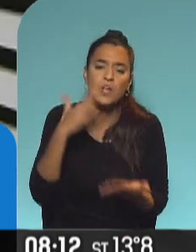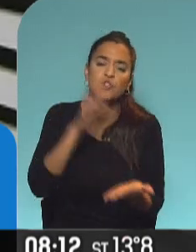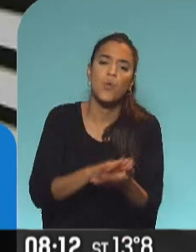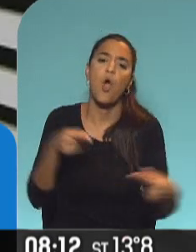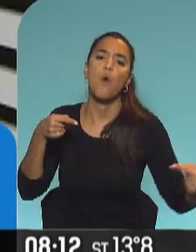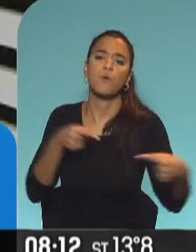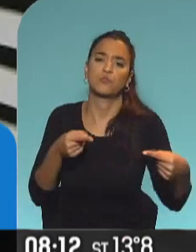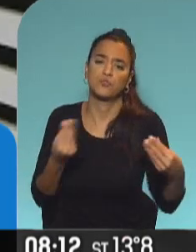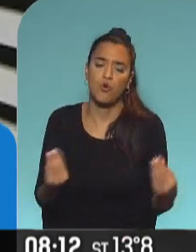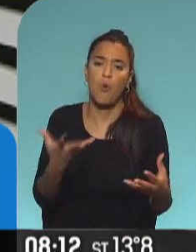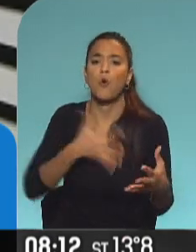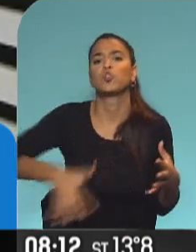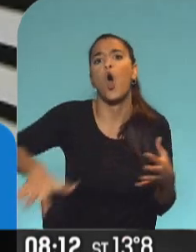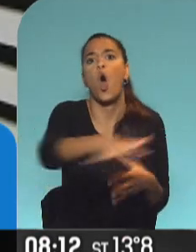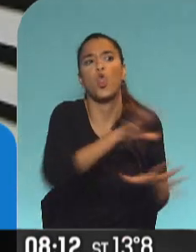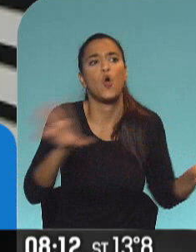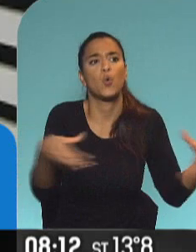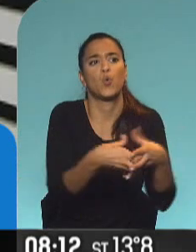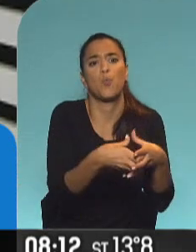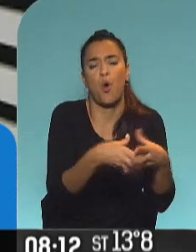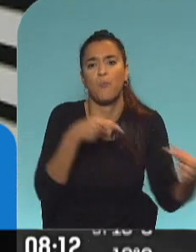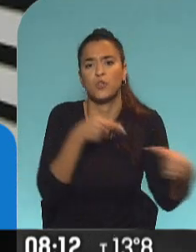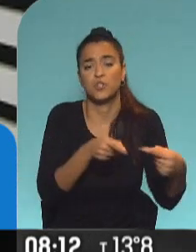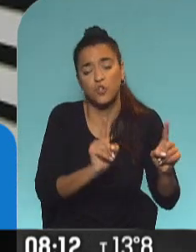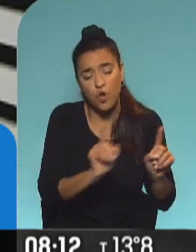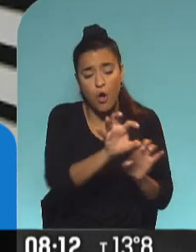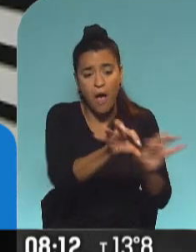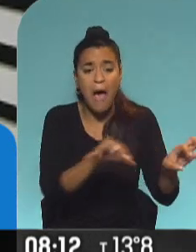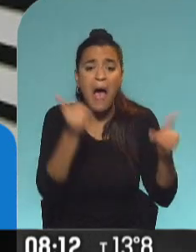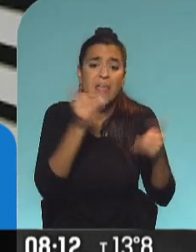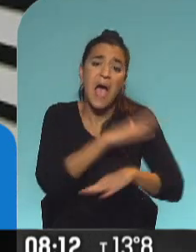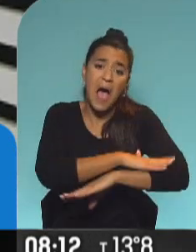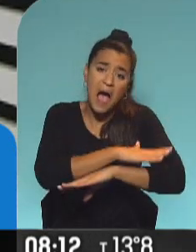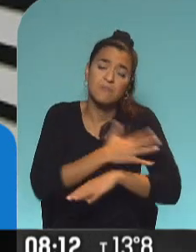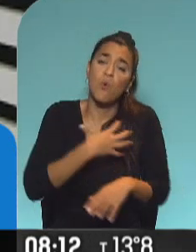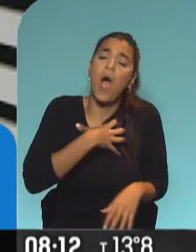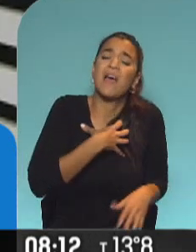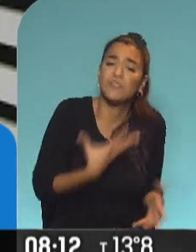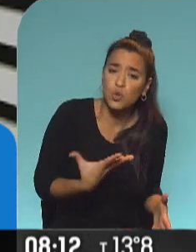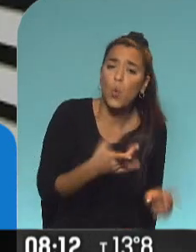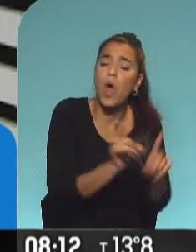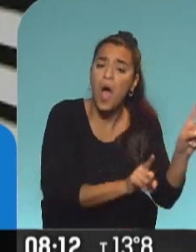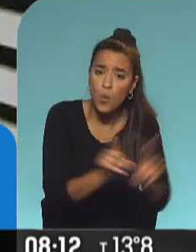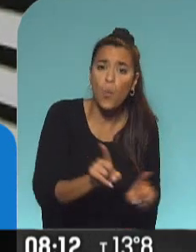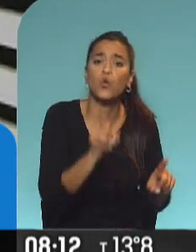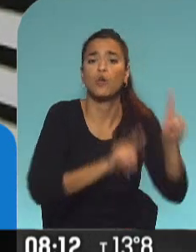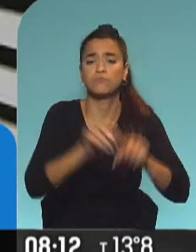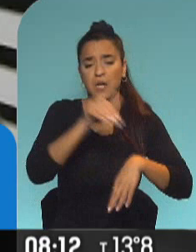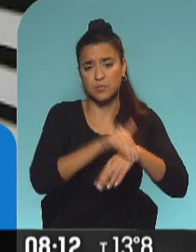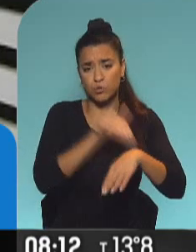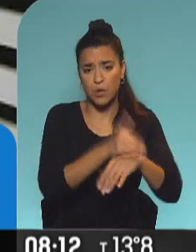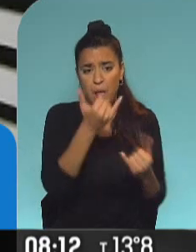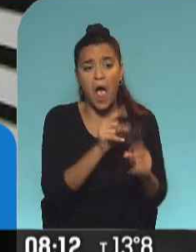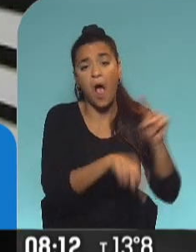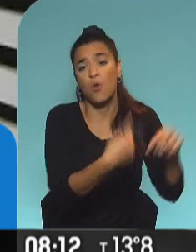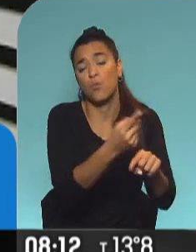oposición como una homogeneidad, como una masa homogénea. Más bien podríamos decir que hay actitudes responsables de parte de algunas dirigentes y dirigentes de la oposición